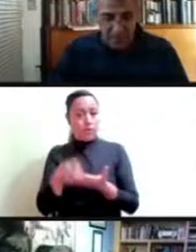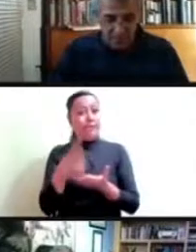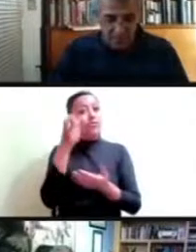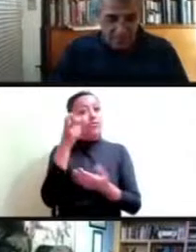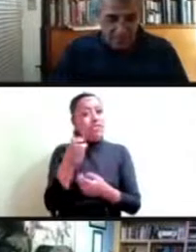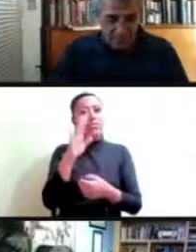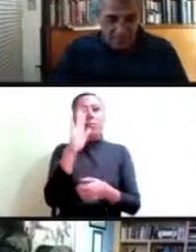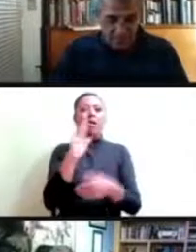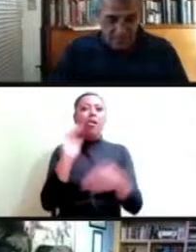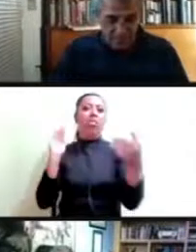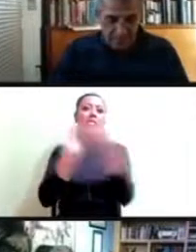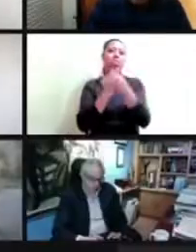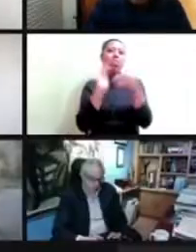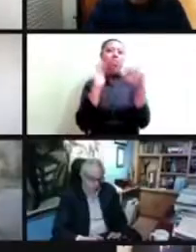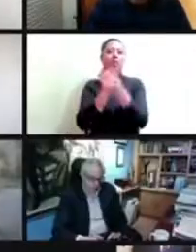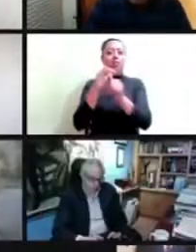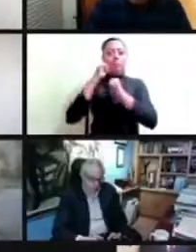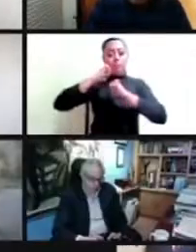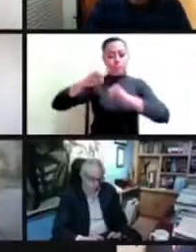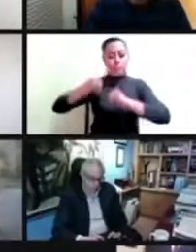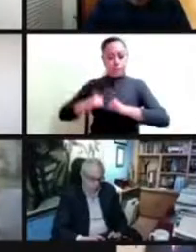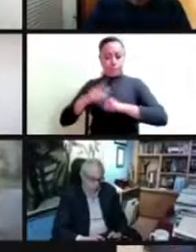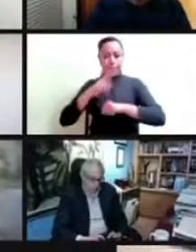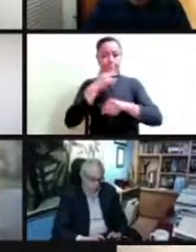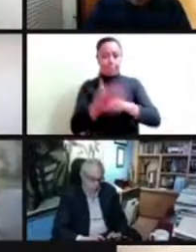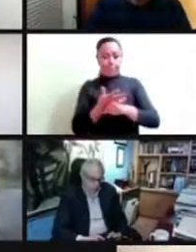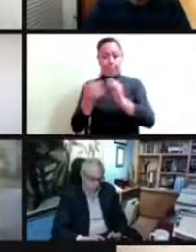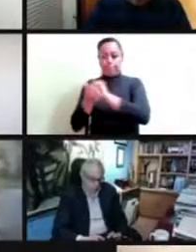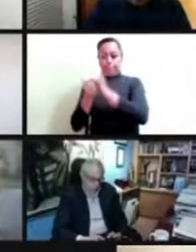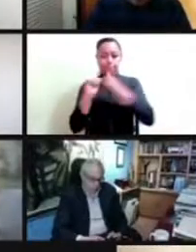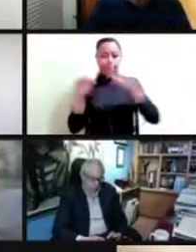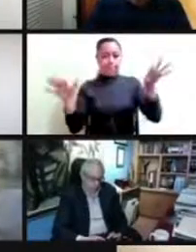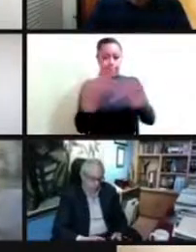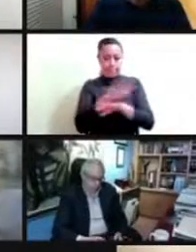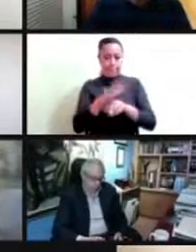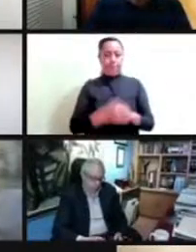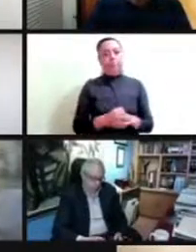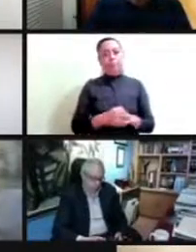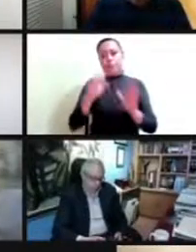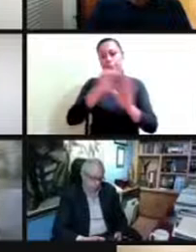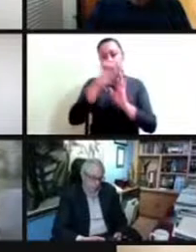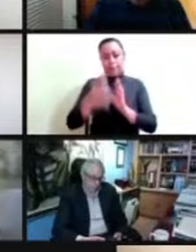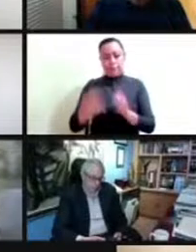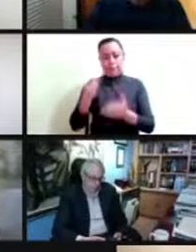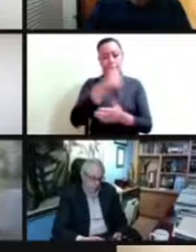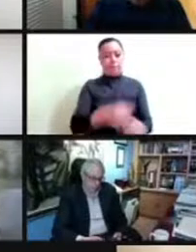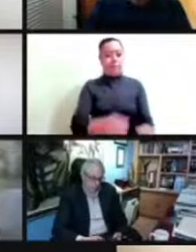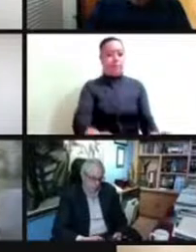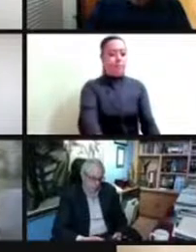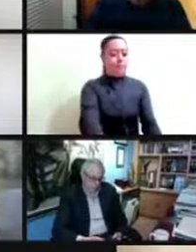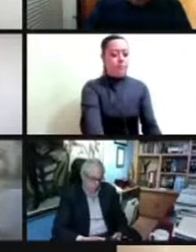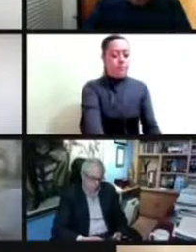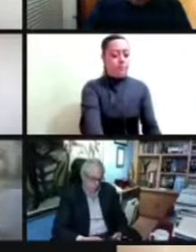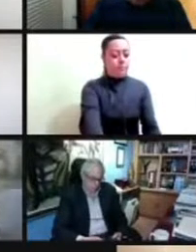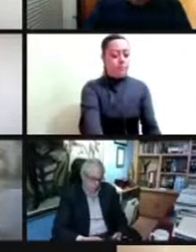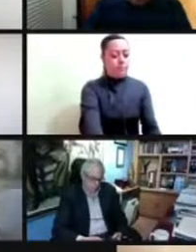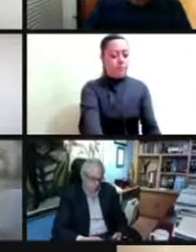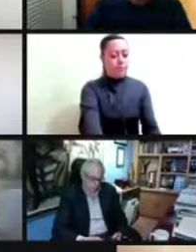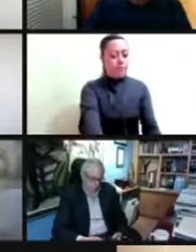las autoridades encargadas de la transición. En el caso de la Ciudad de México, la situación es más grave